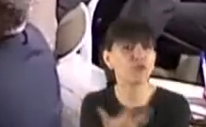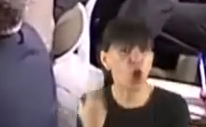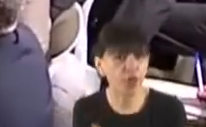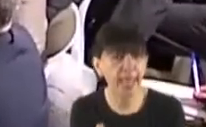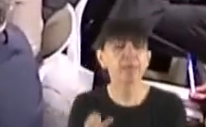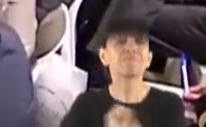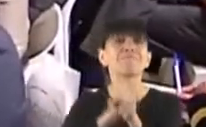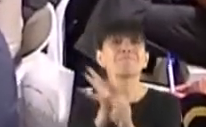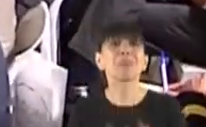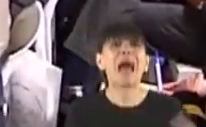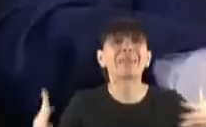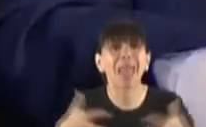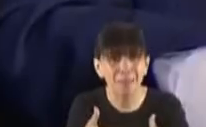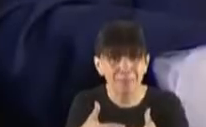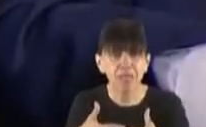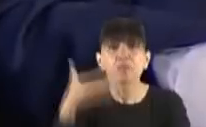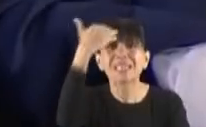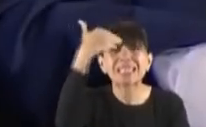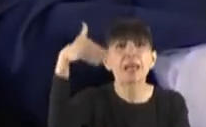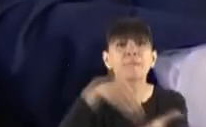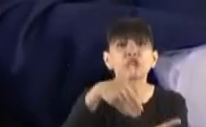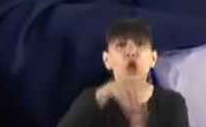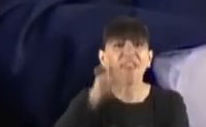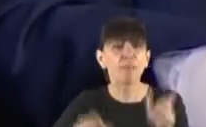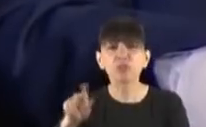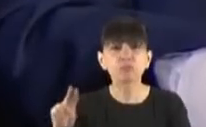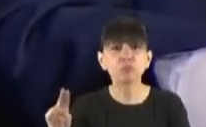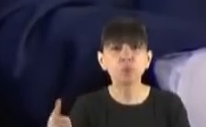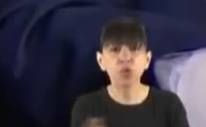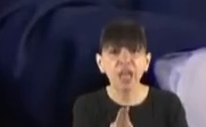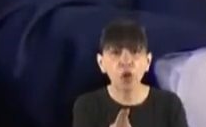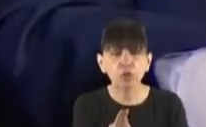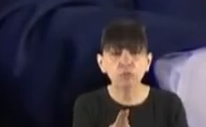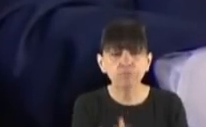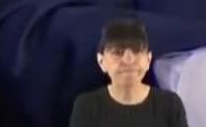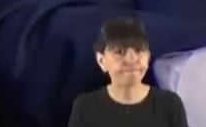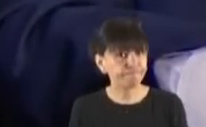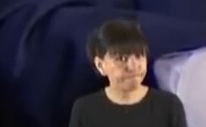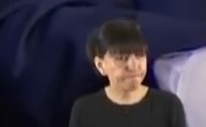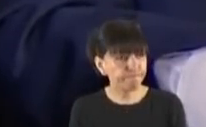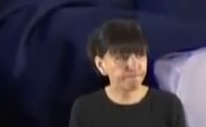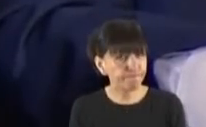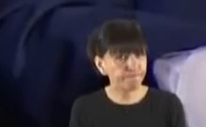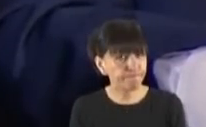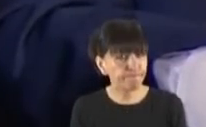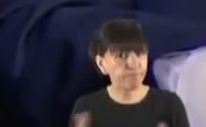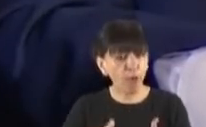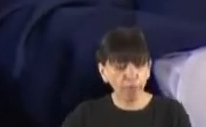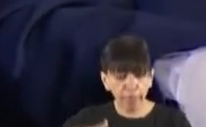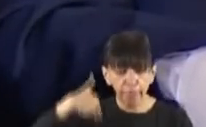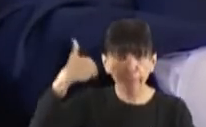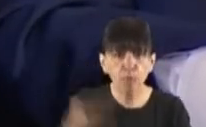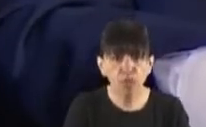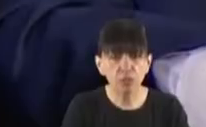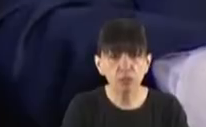vidas. 15 millones de vidas. Y aún así, después de eso, la violencia militar